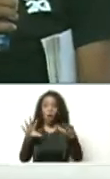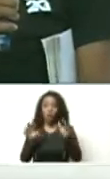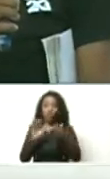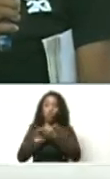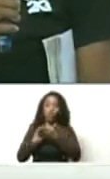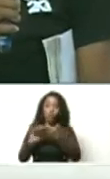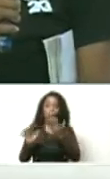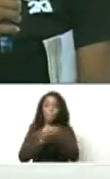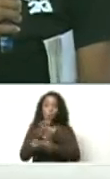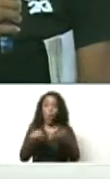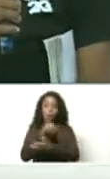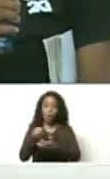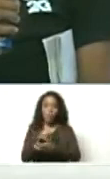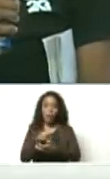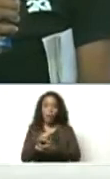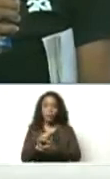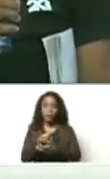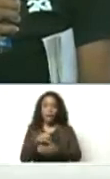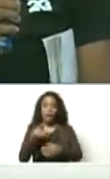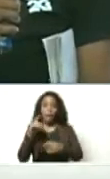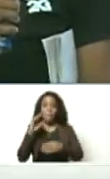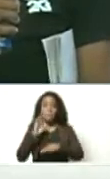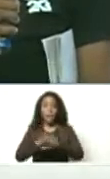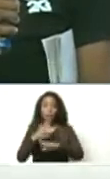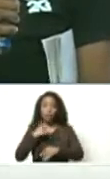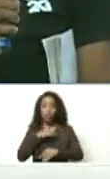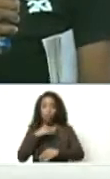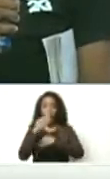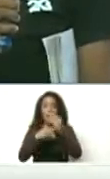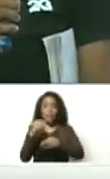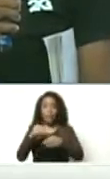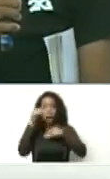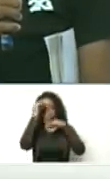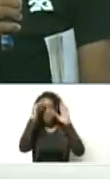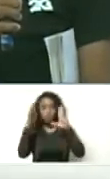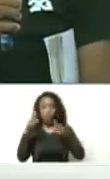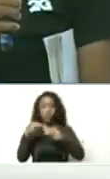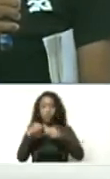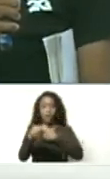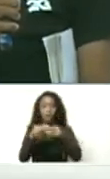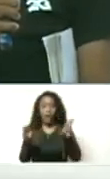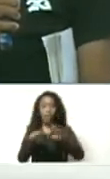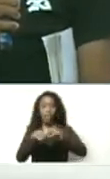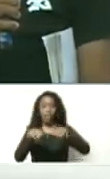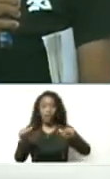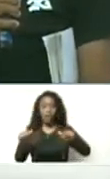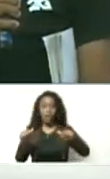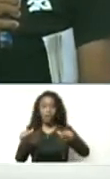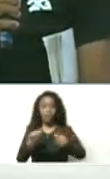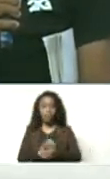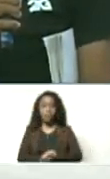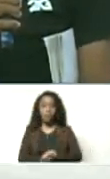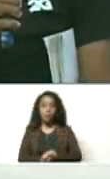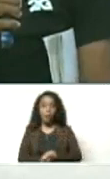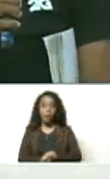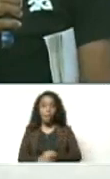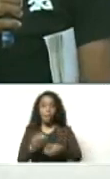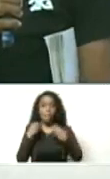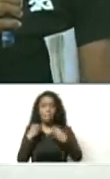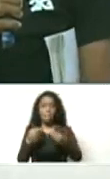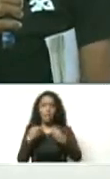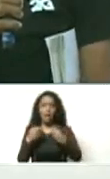para lograr atender mayor cantidad de hectáreas productivas y para